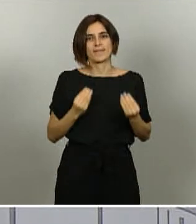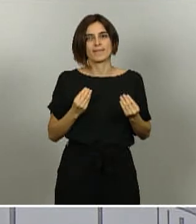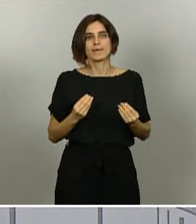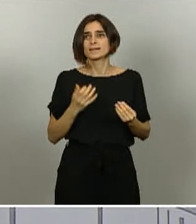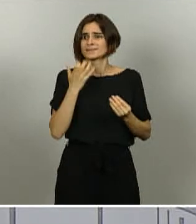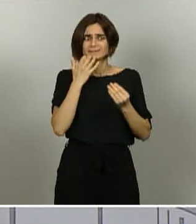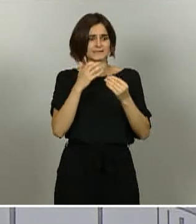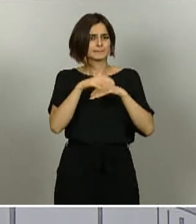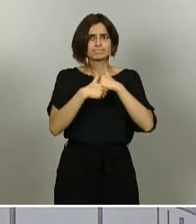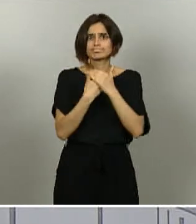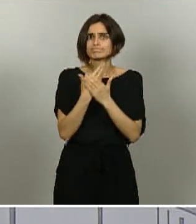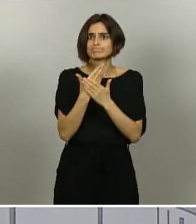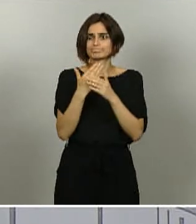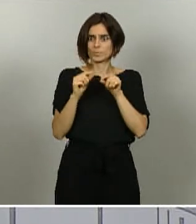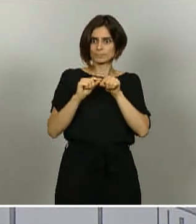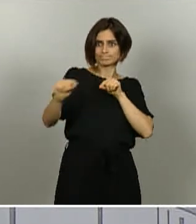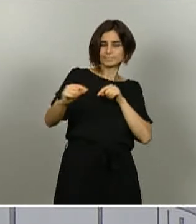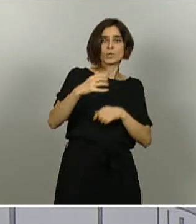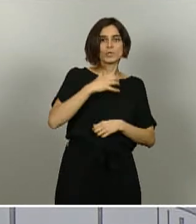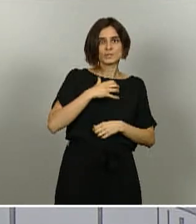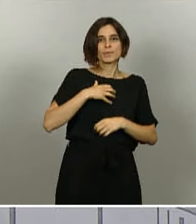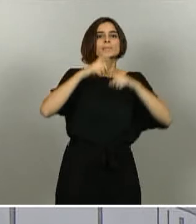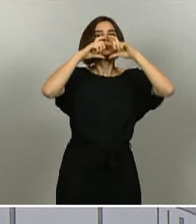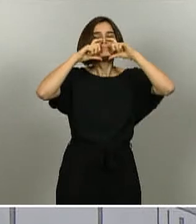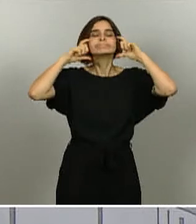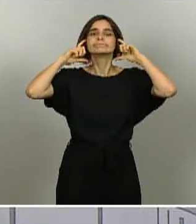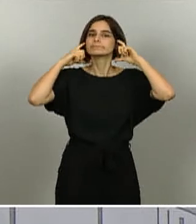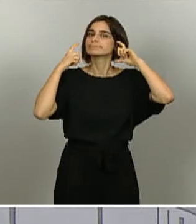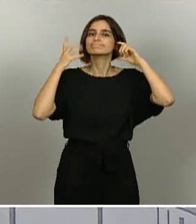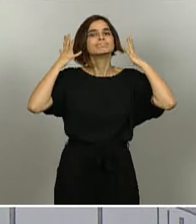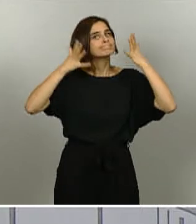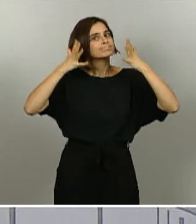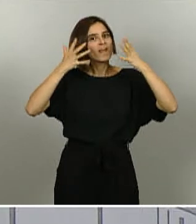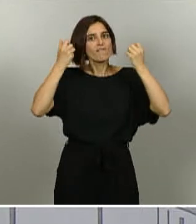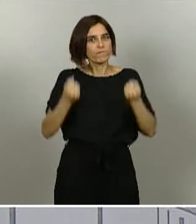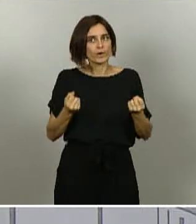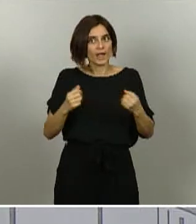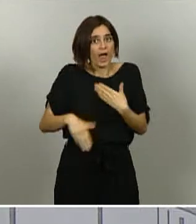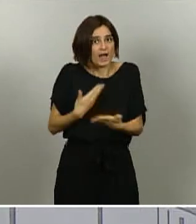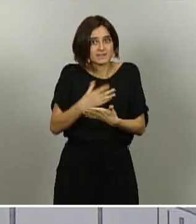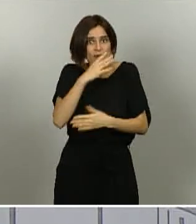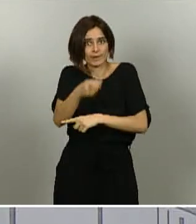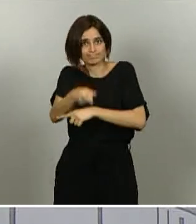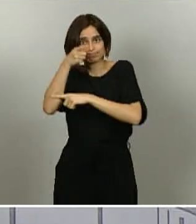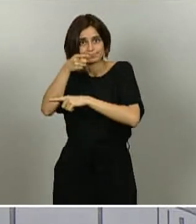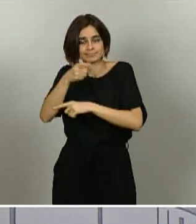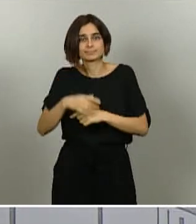incluso obligatorio ahora mismo, son importantes y es lo que va a evitar la mayor parte de